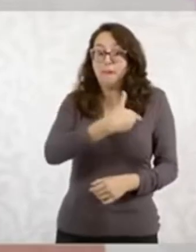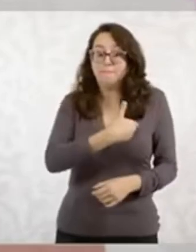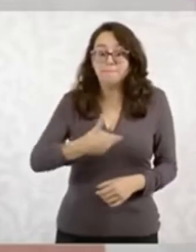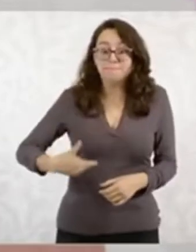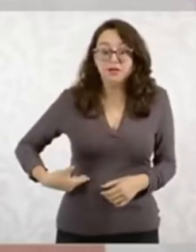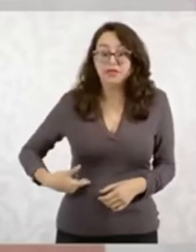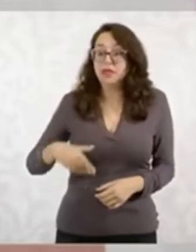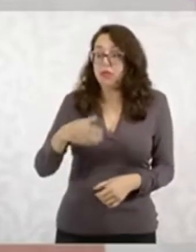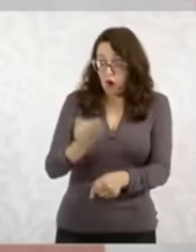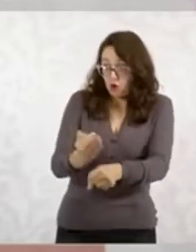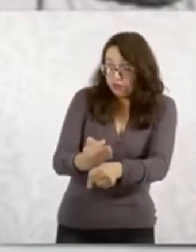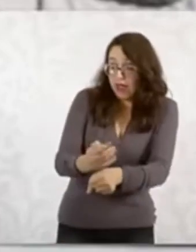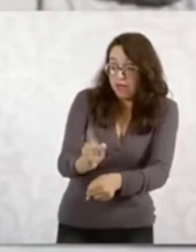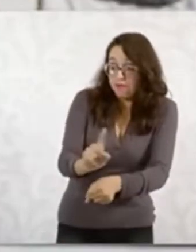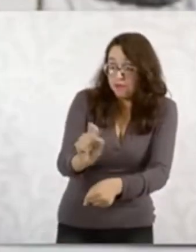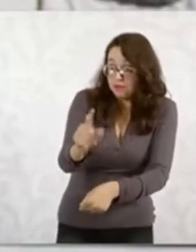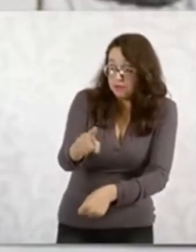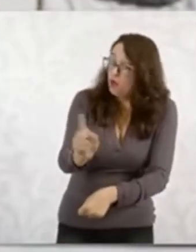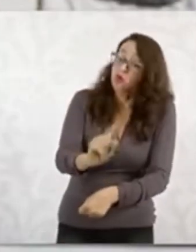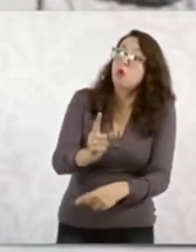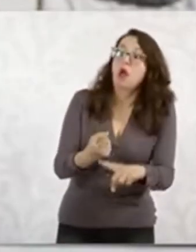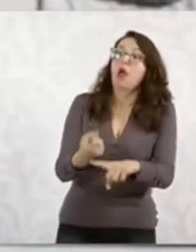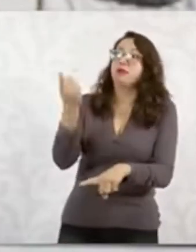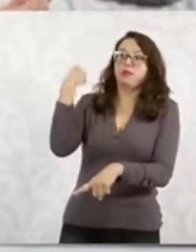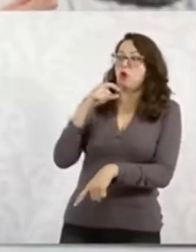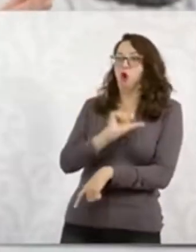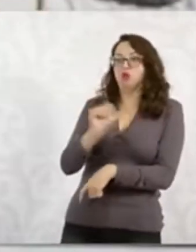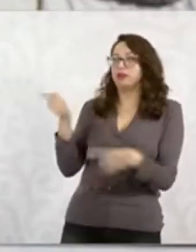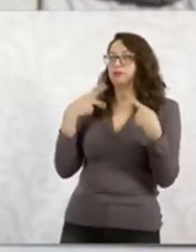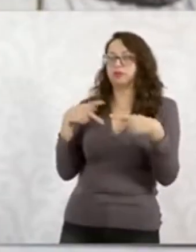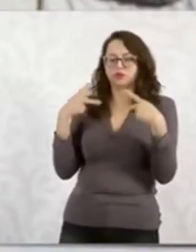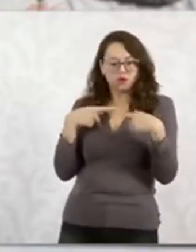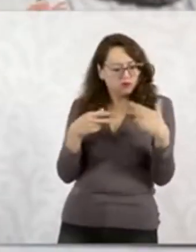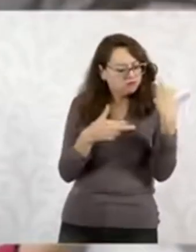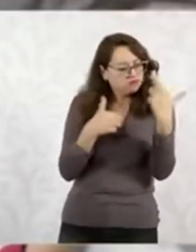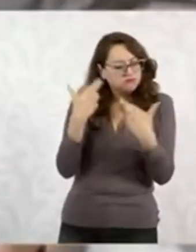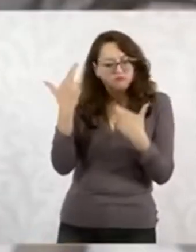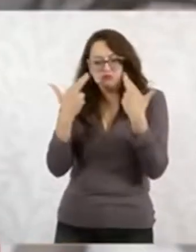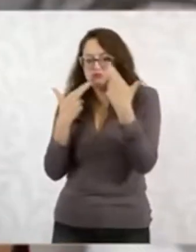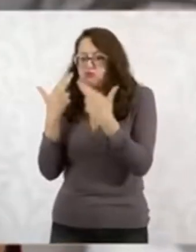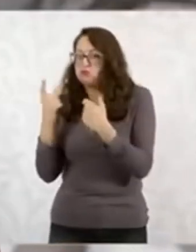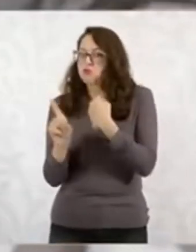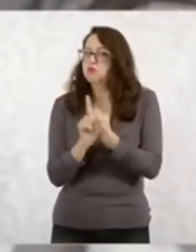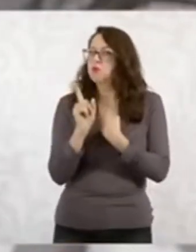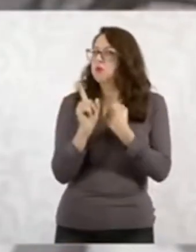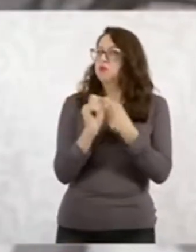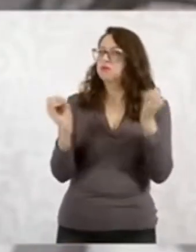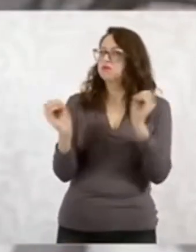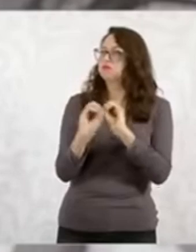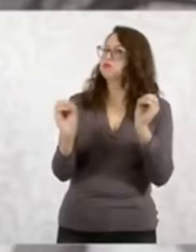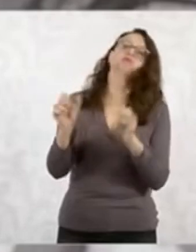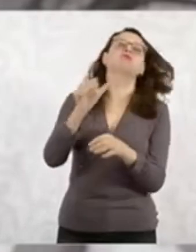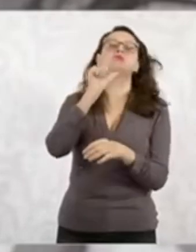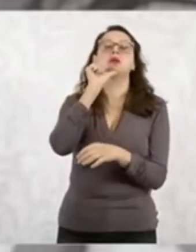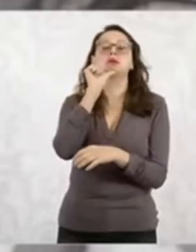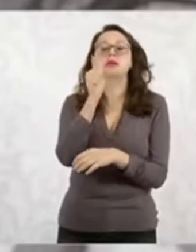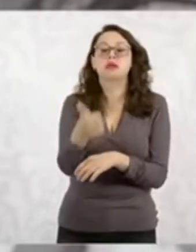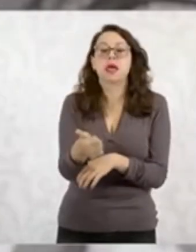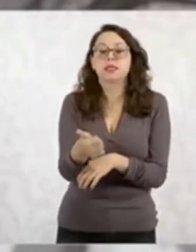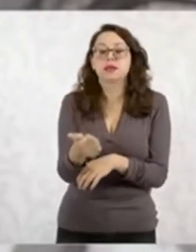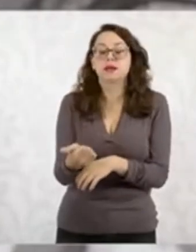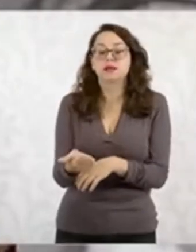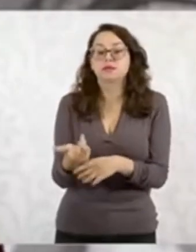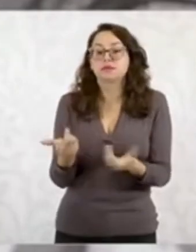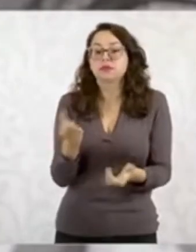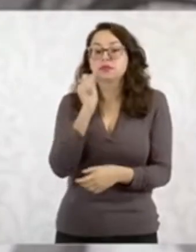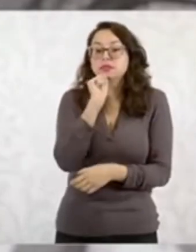actual presidente del Tribunal Electoral, también revisó alguna prueba que se hubiera presentado por algún partido político